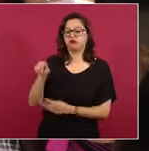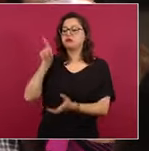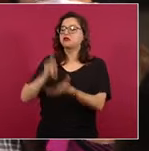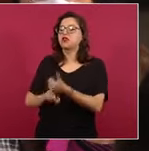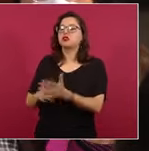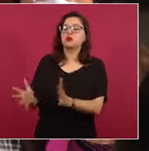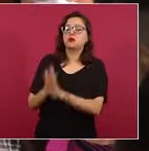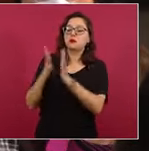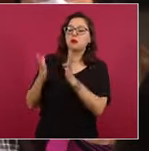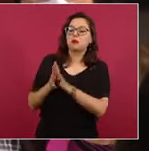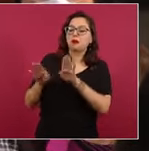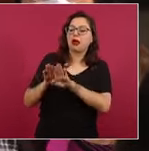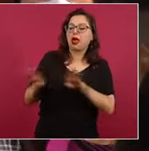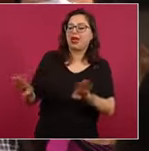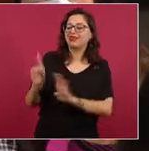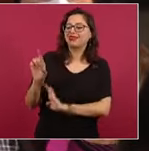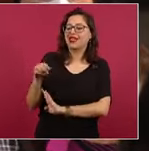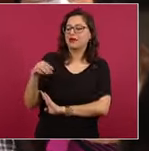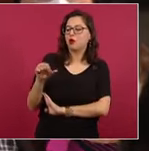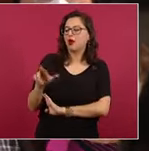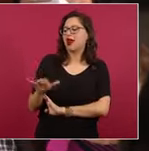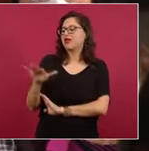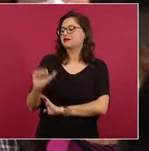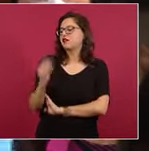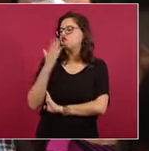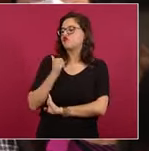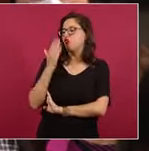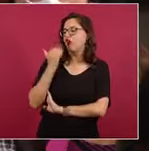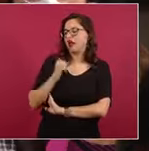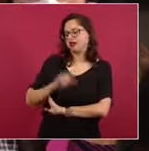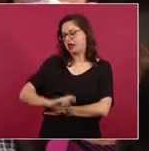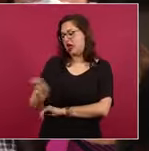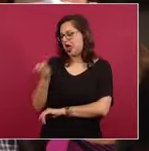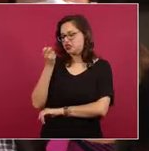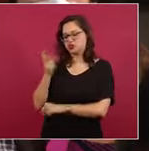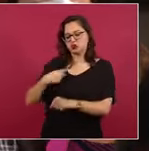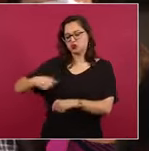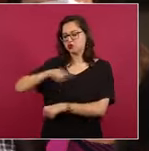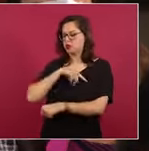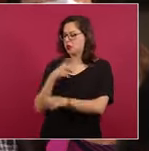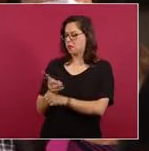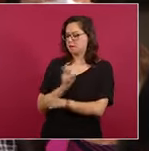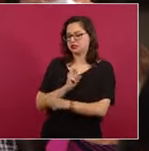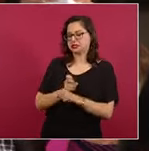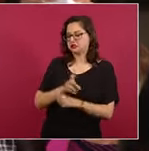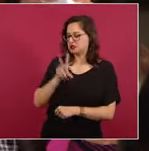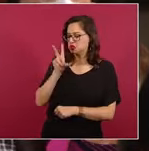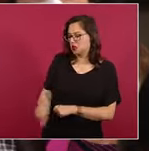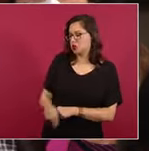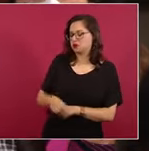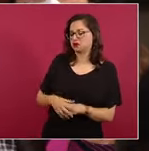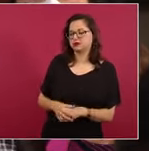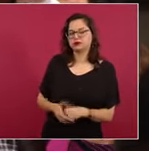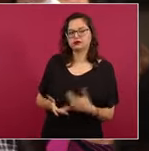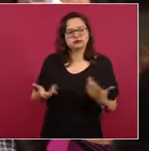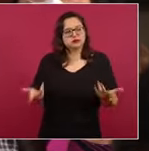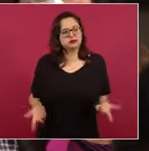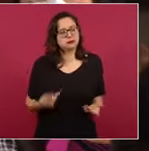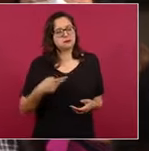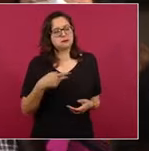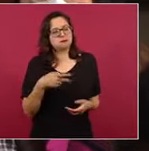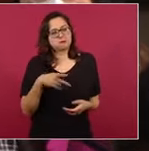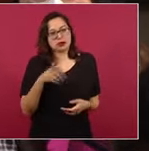Preguntarle a usted, en primer lugar, bueno, pues qué opina de una tan pronta, tal vez todavía no es la decisión final, pero si insiste Estados Unidos